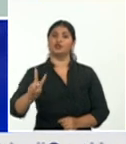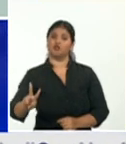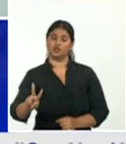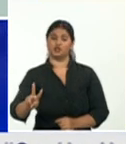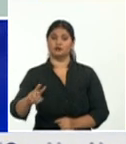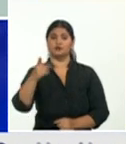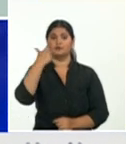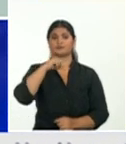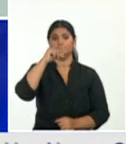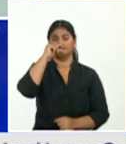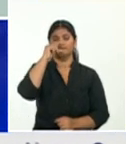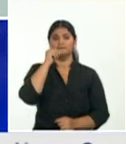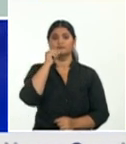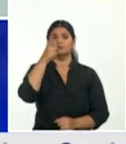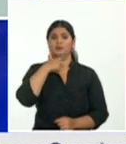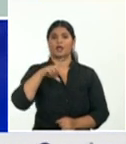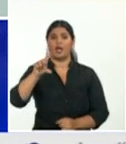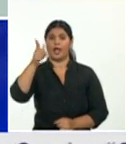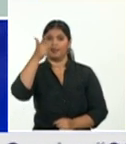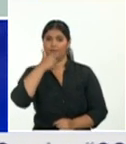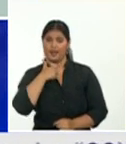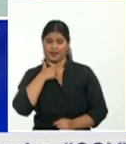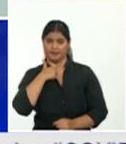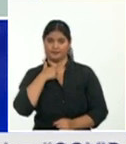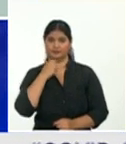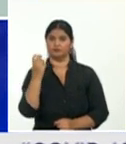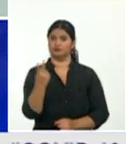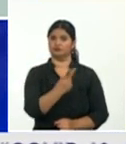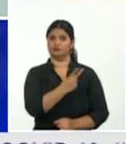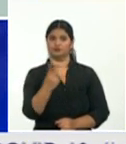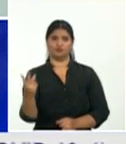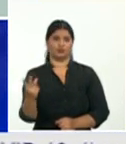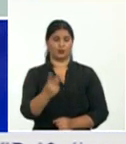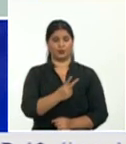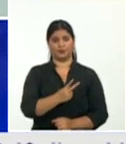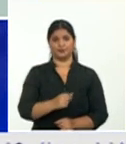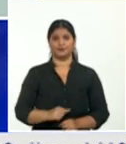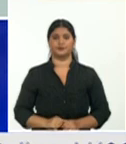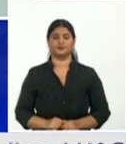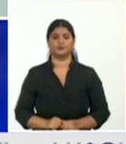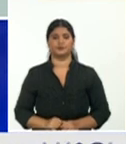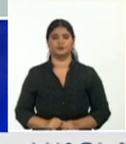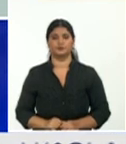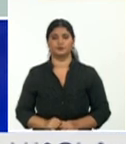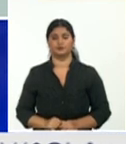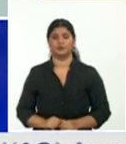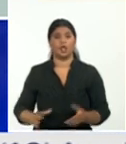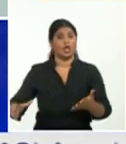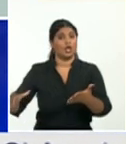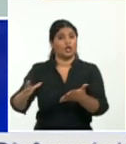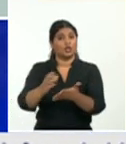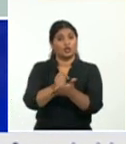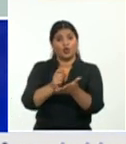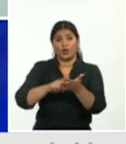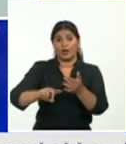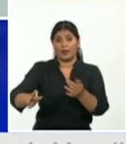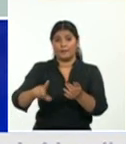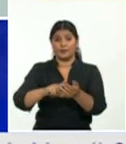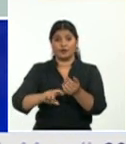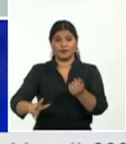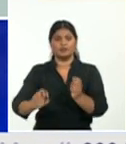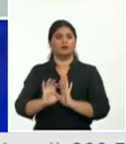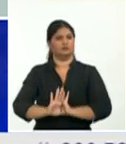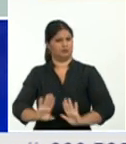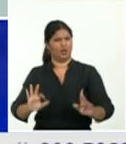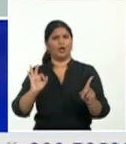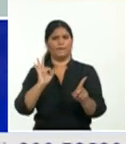la población de nuestro país, incluyendo todos los territorios, incluyendo sobre todo que